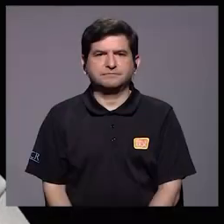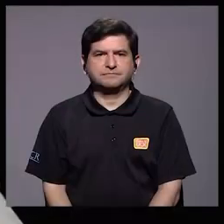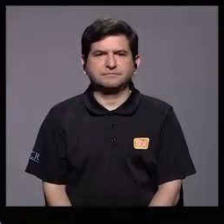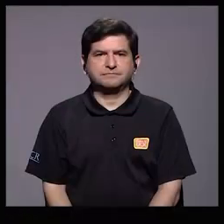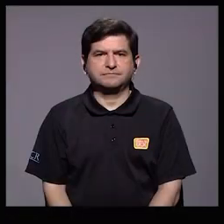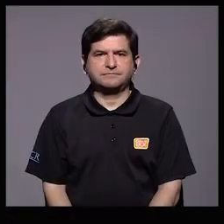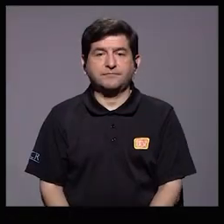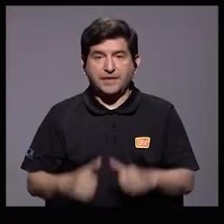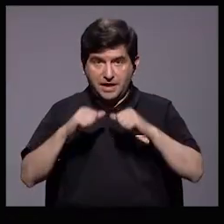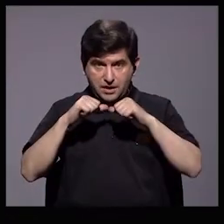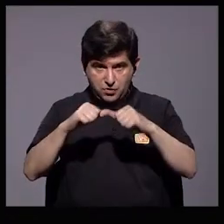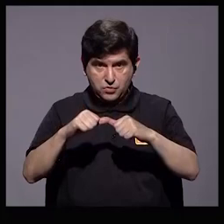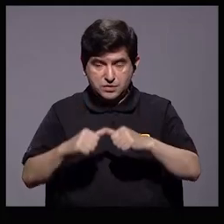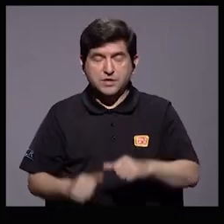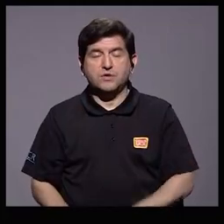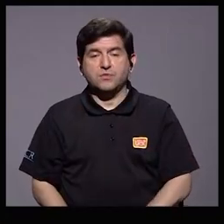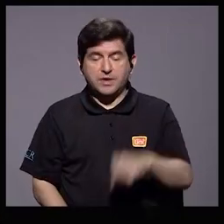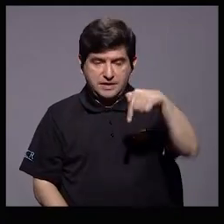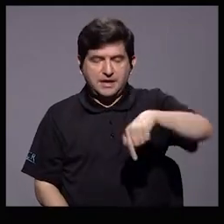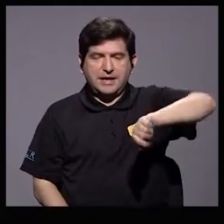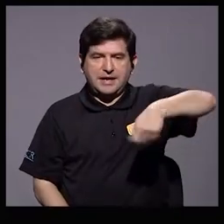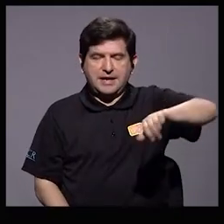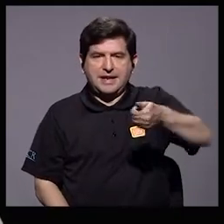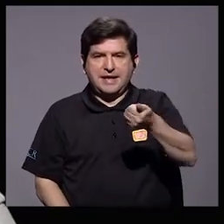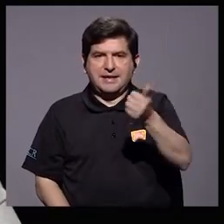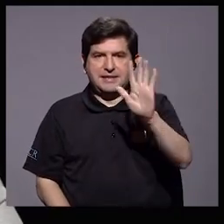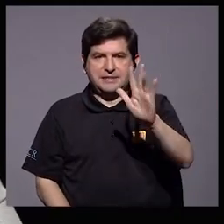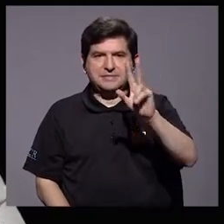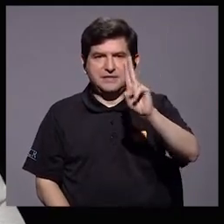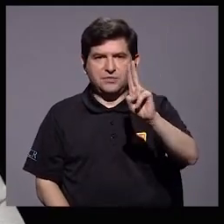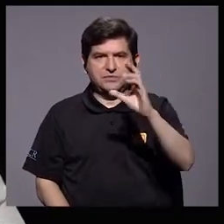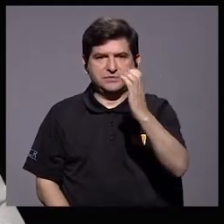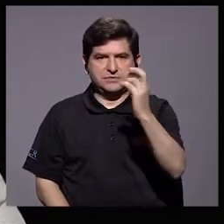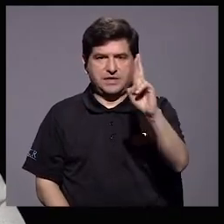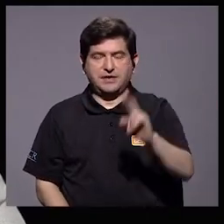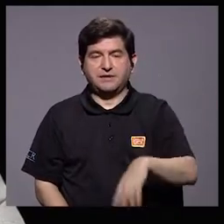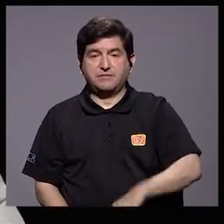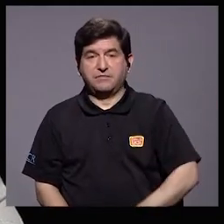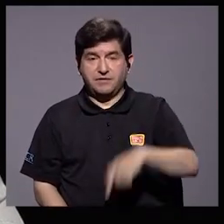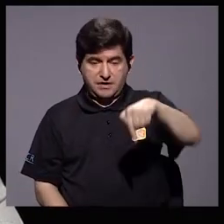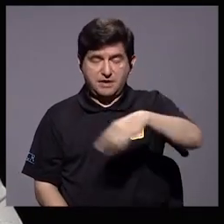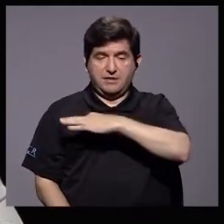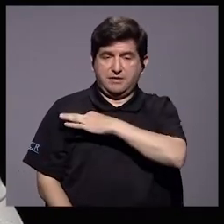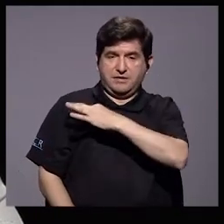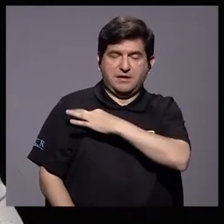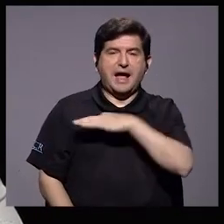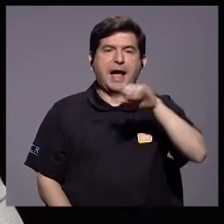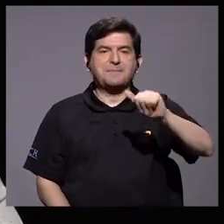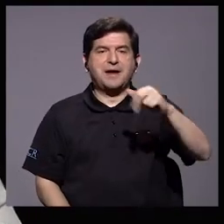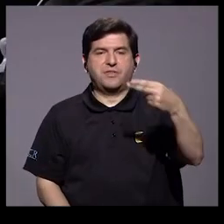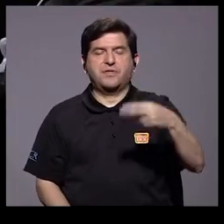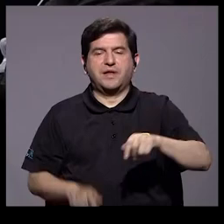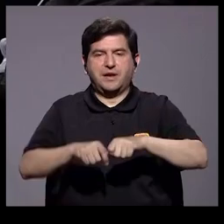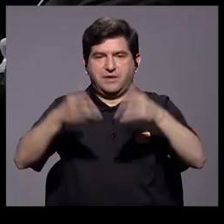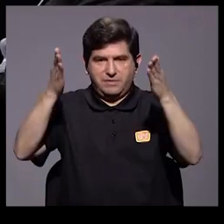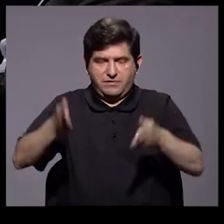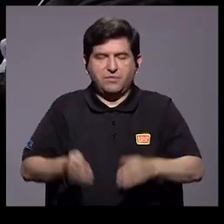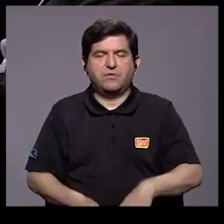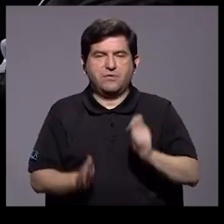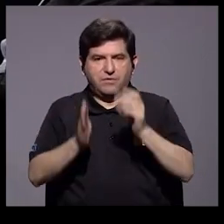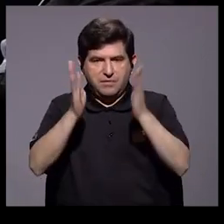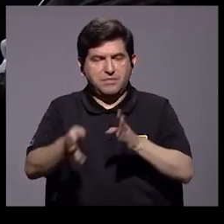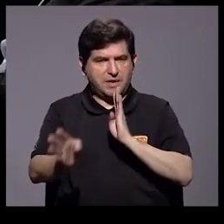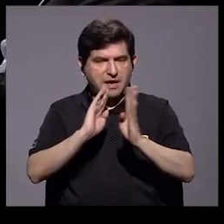regresamos hasta su casa del canal 15 universidad de costa rica estoy con don amado hidalgo periodista y abogado hablando de fútbol